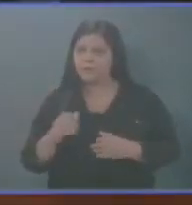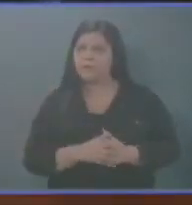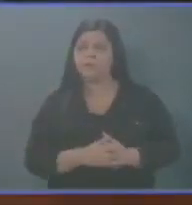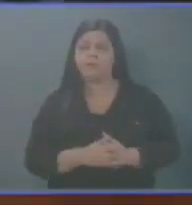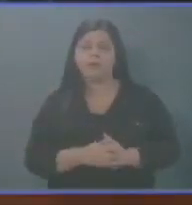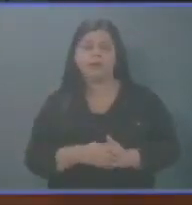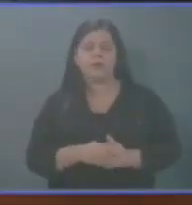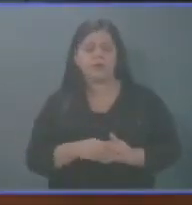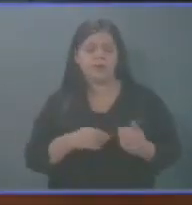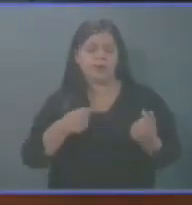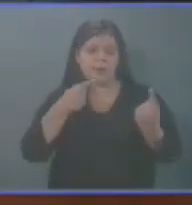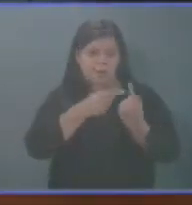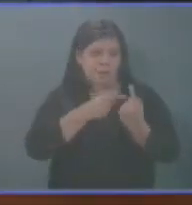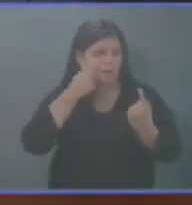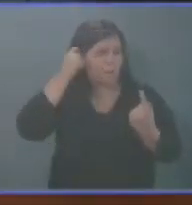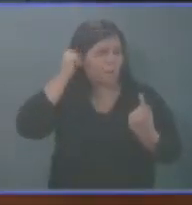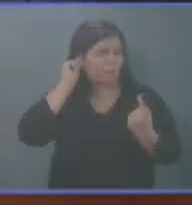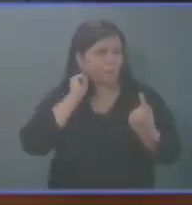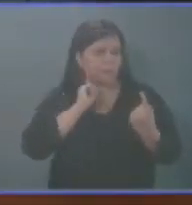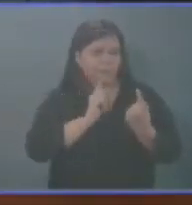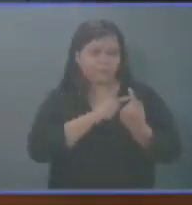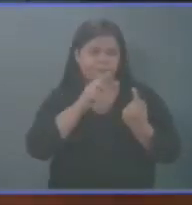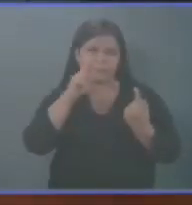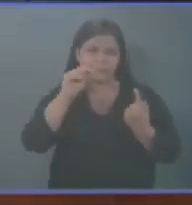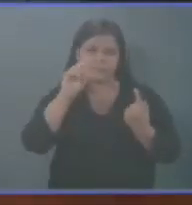El testigo clave